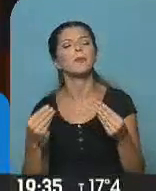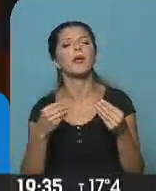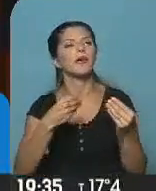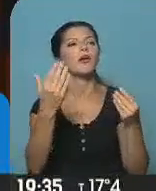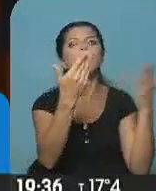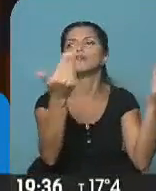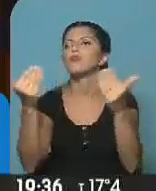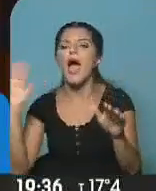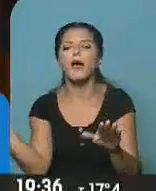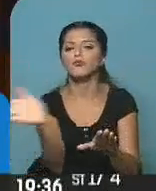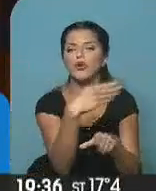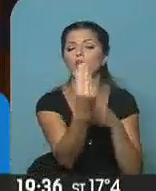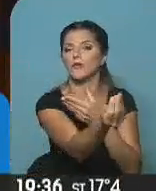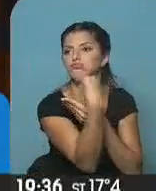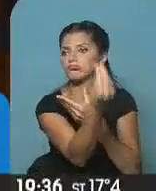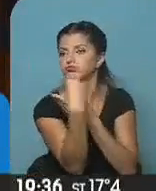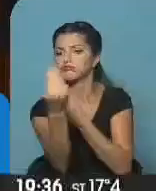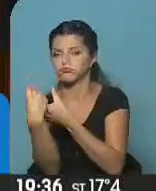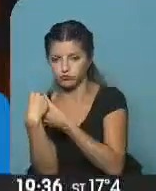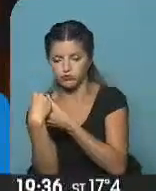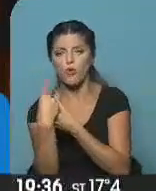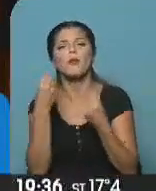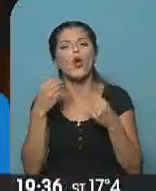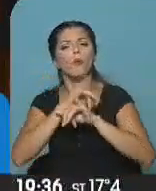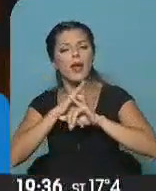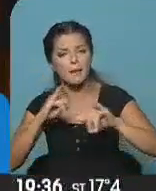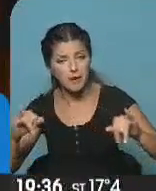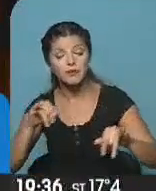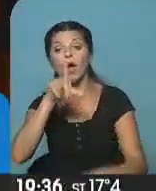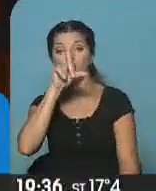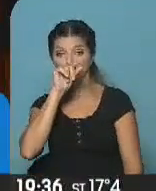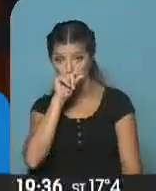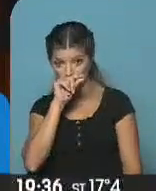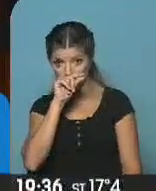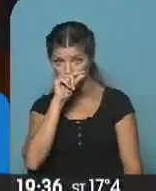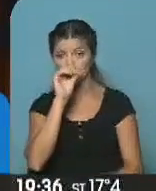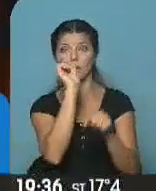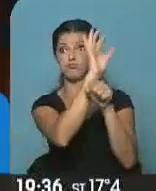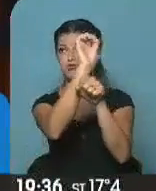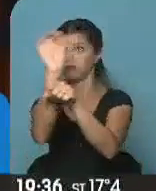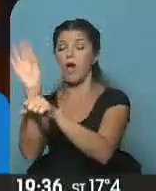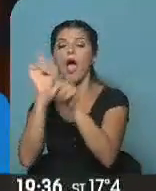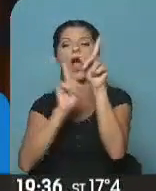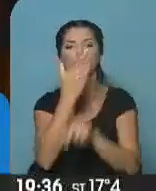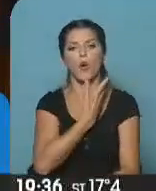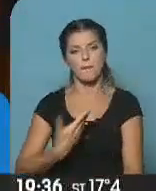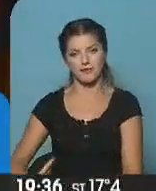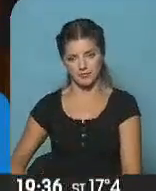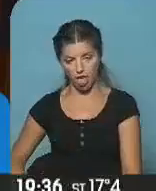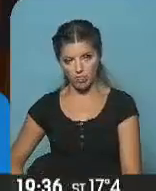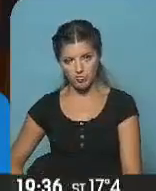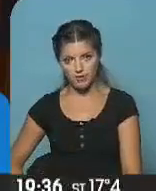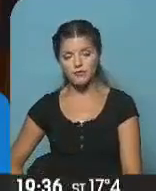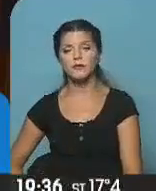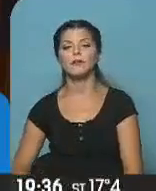ciudadanos de a pie que se suman en la campaña consiste en enviar tweets a algunos presidentes que nosotros identificamos que aún han tenido